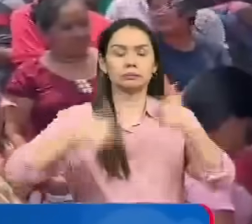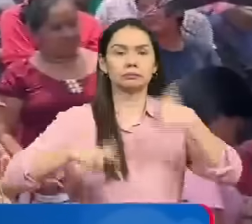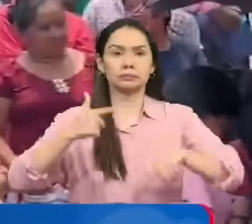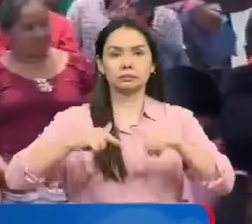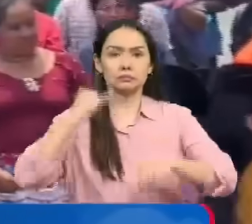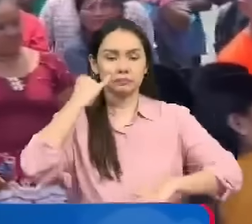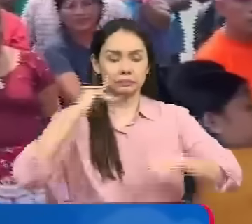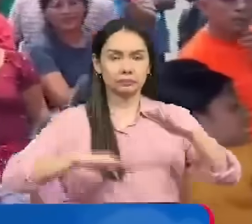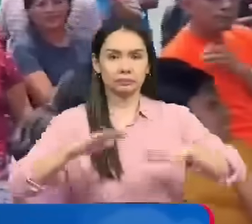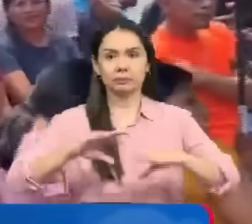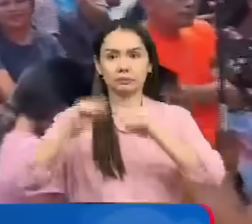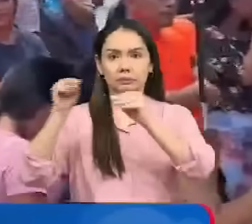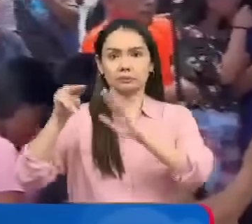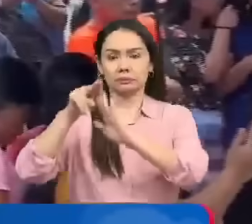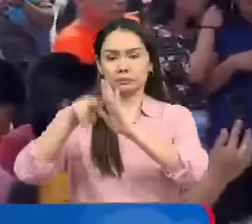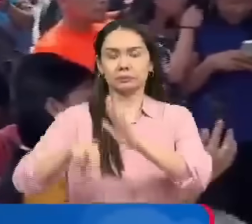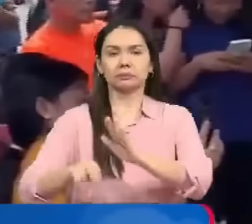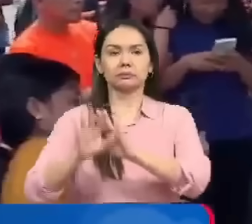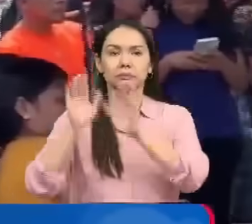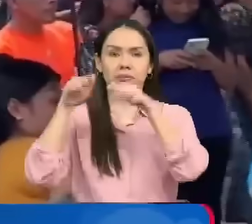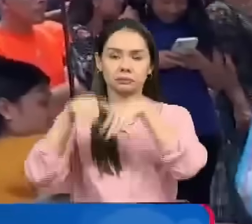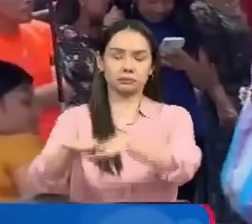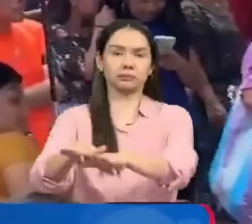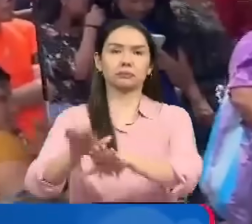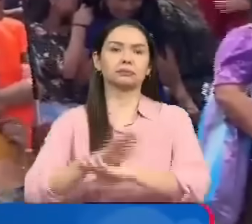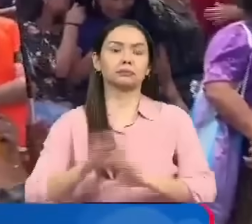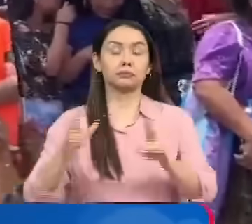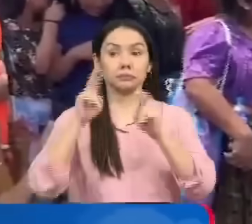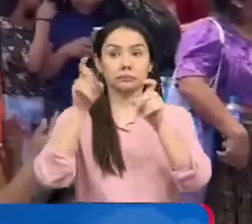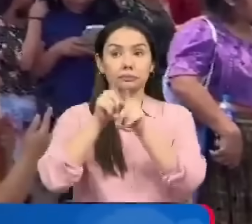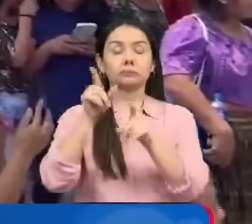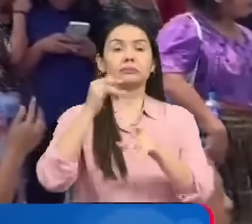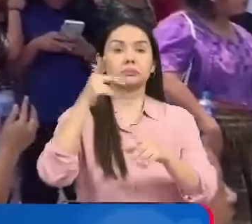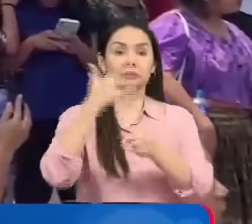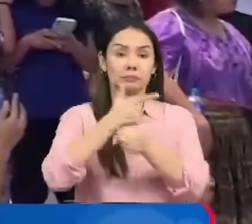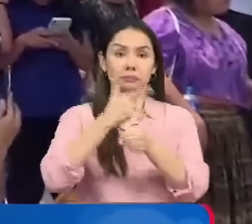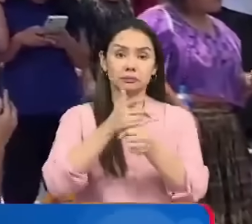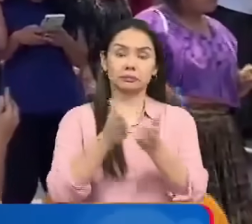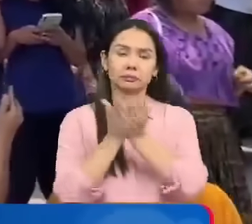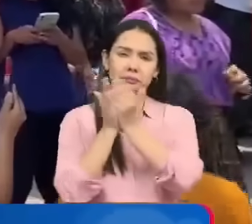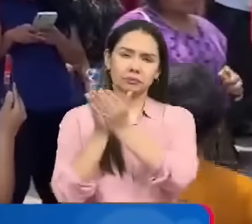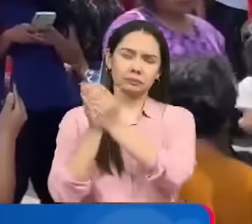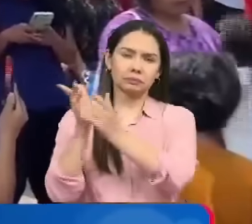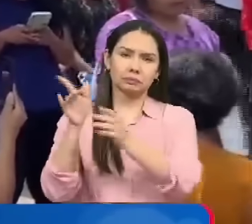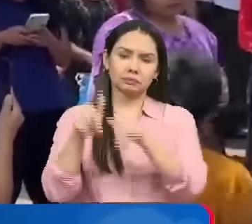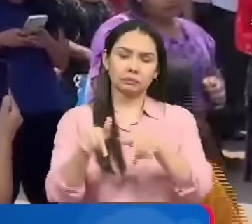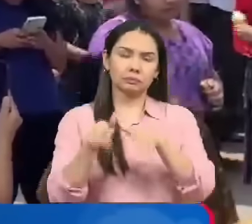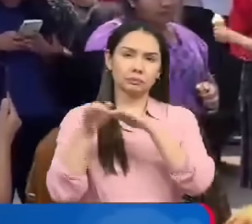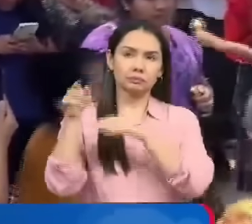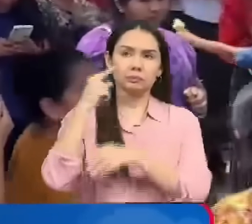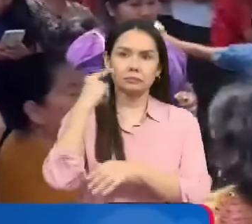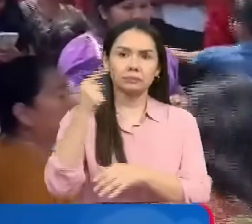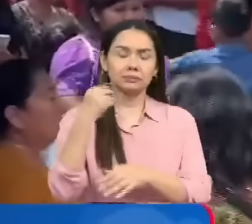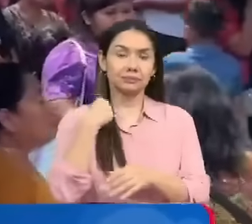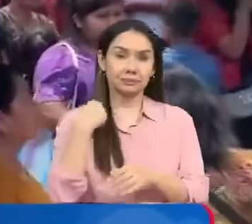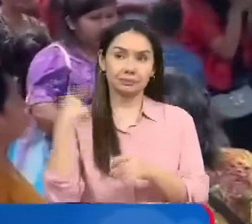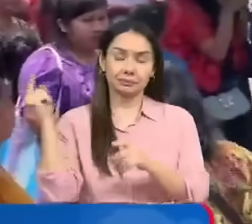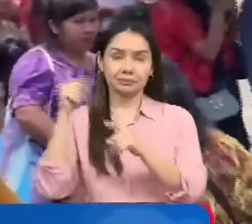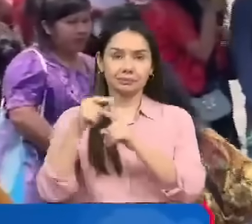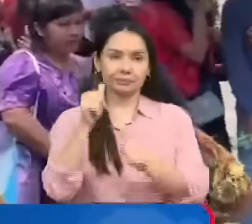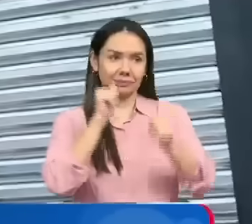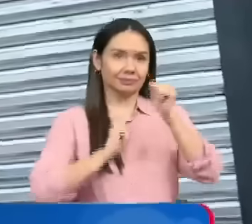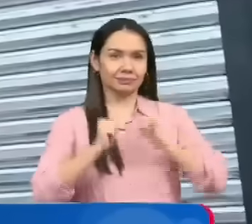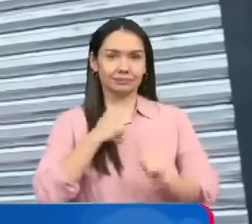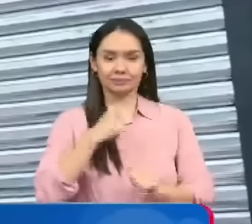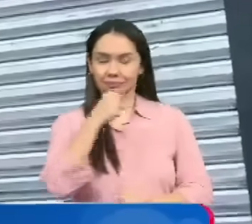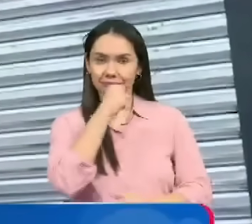lugar donde será inhumado. Farruko Pop salió de este lugar hacia Cobán, Alta Verapaz, en búsqueda de continuar con su sueño de convertirse en un gran